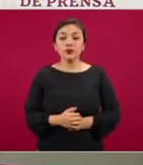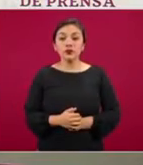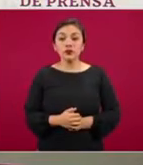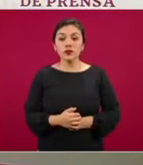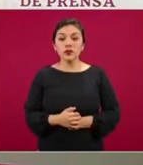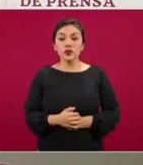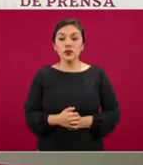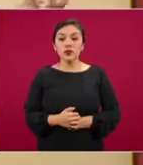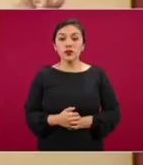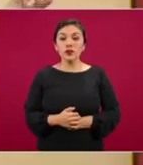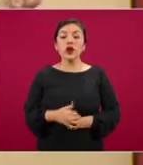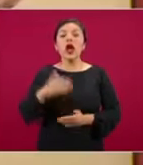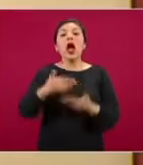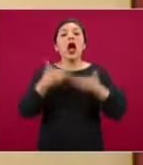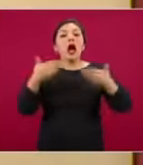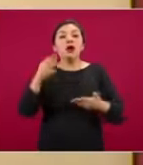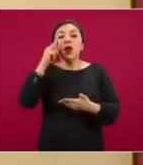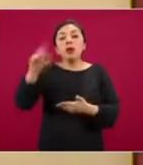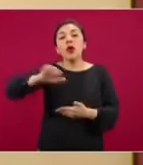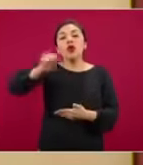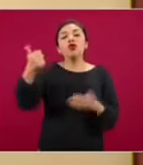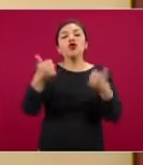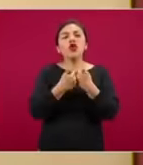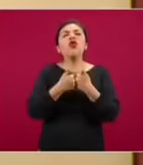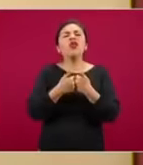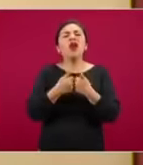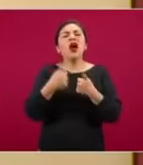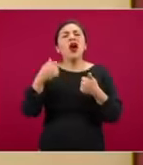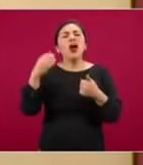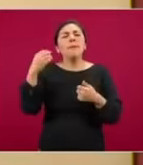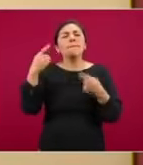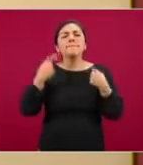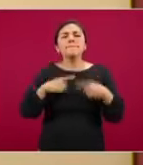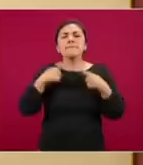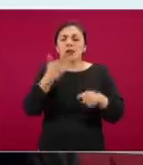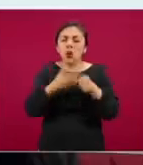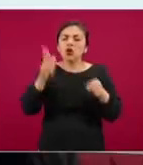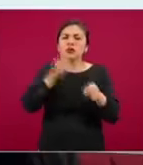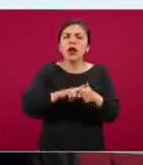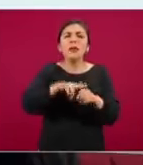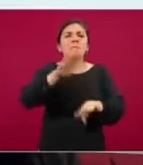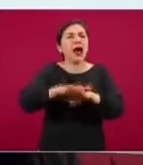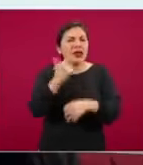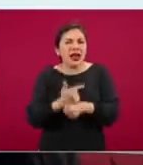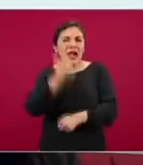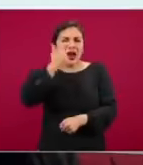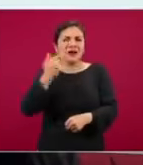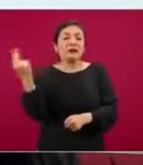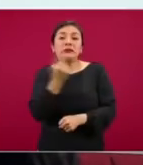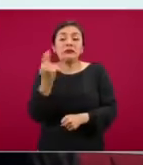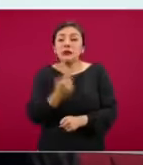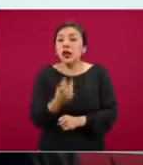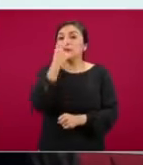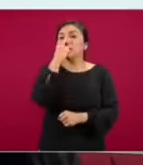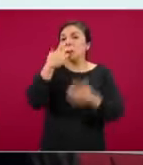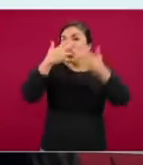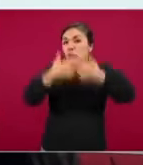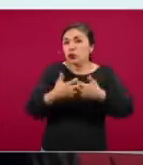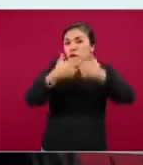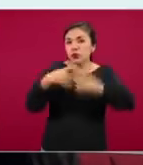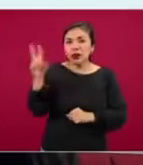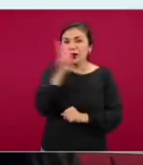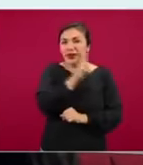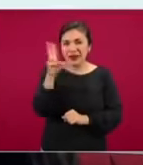diapositiva, ahora enfocamos a las camas con ventilador, que son para los pacientes más críticos, es decir, aquellos que necesitan